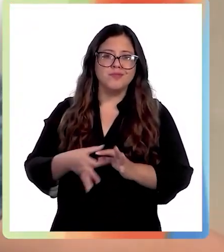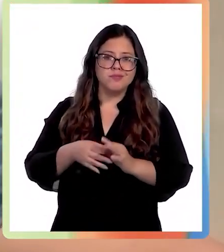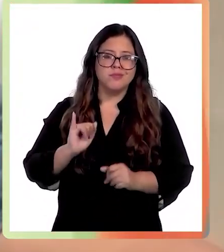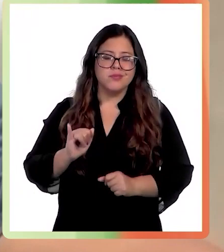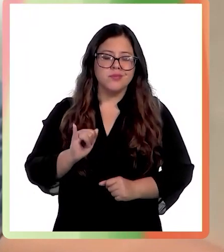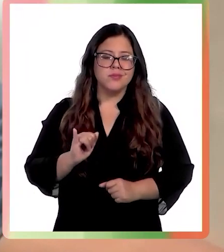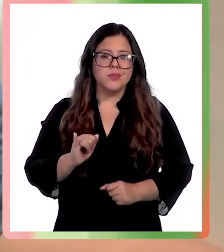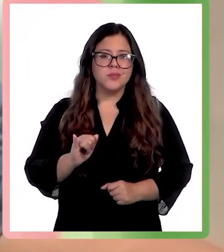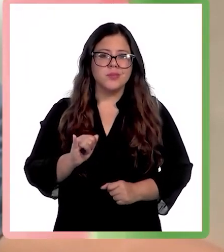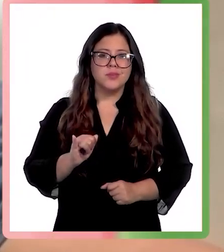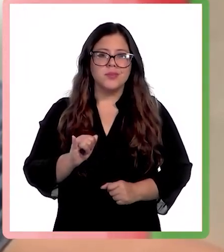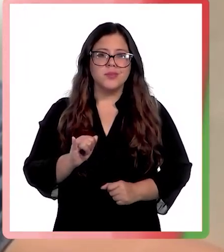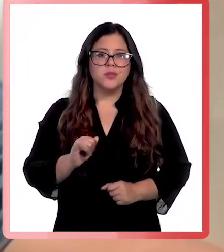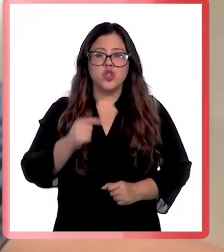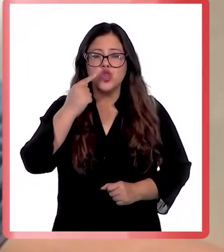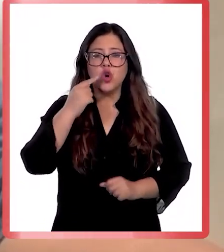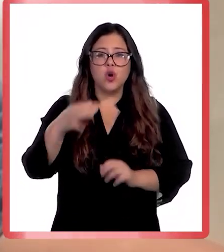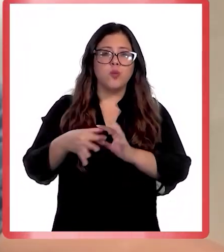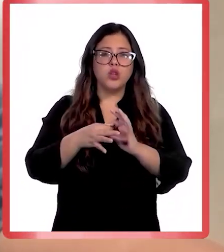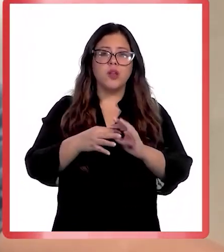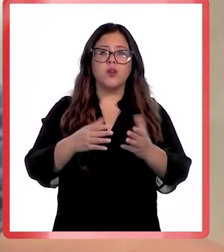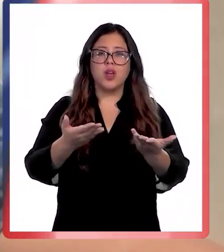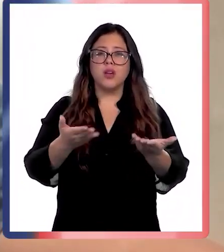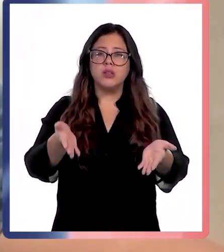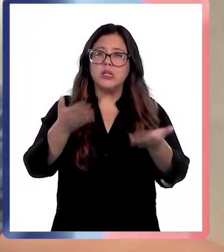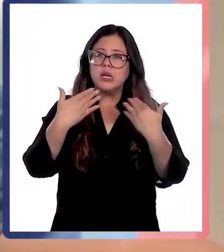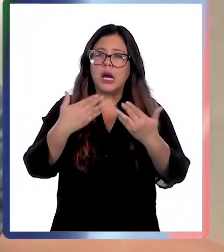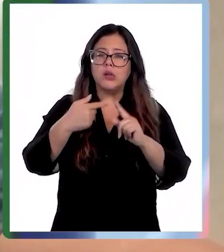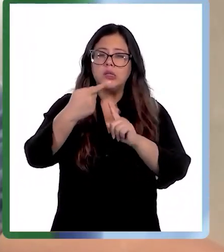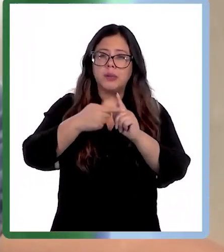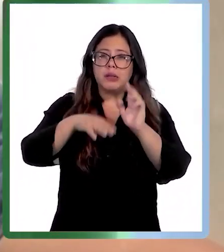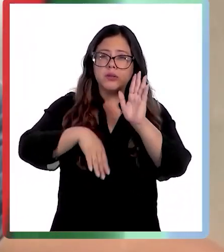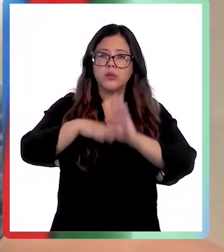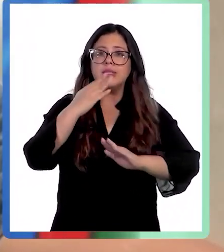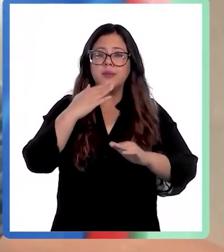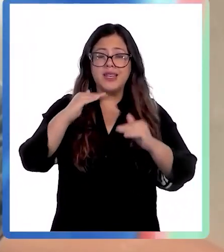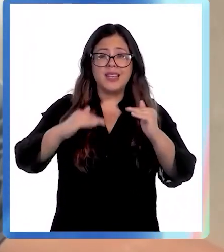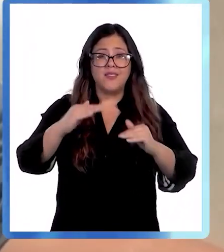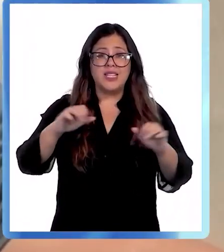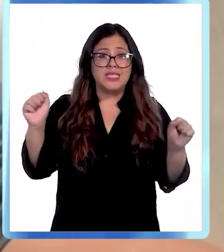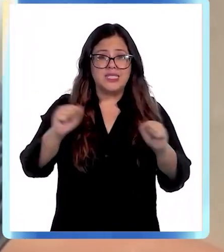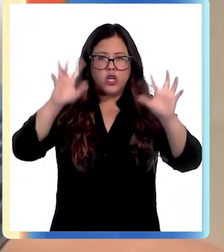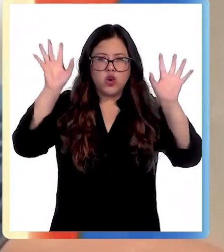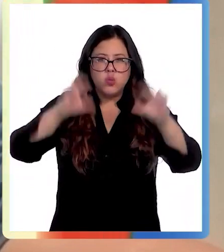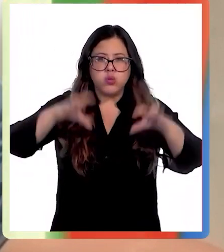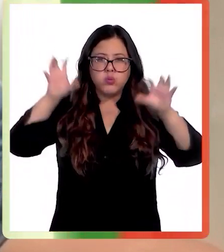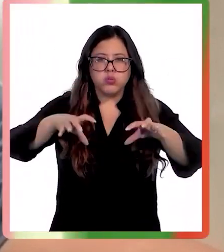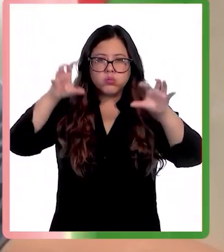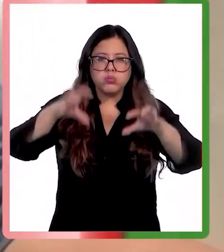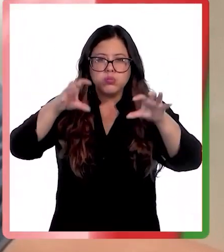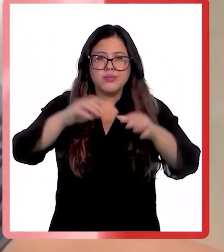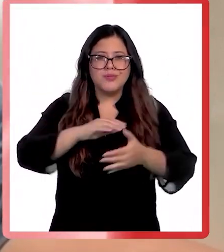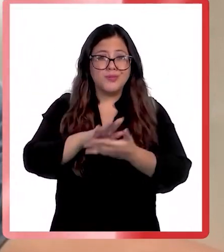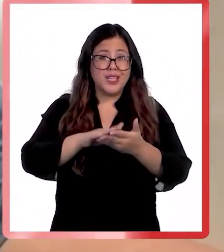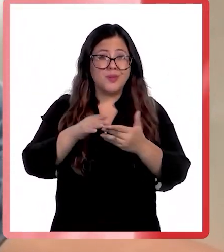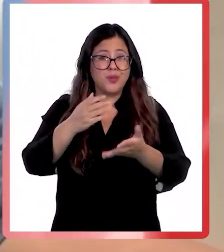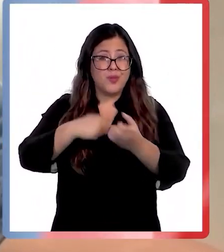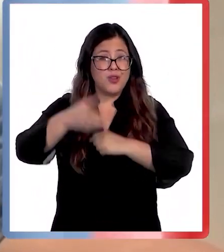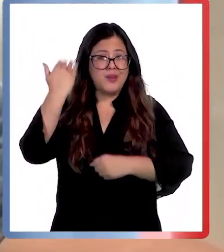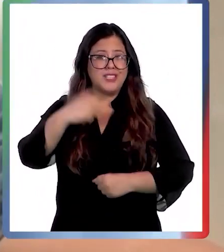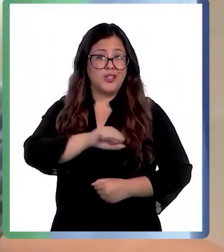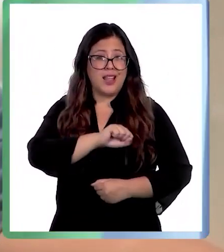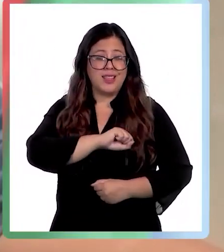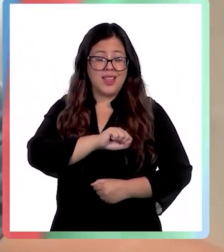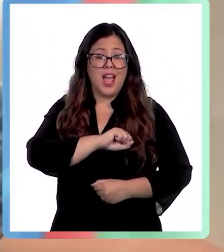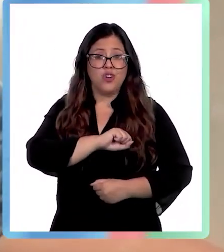va que con el alza de temperaturas, efectivamente, incluso cuando el invierno, tenemos inviernos que llueven, sobre todo en Santiago, como fue este año,